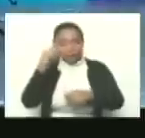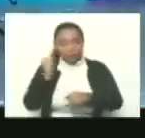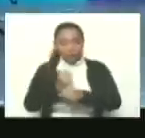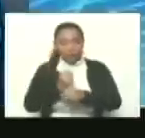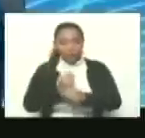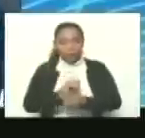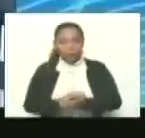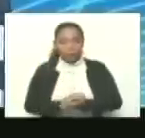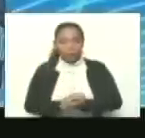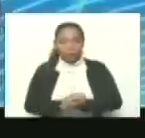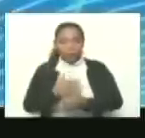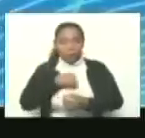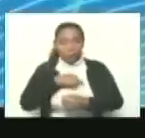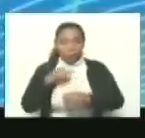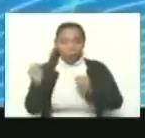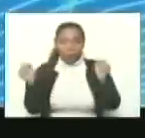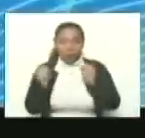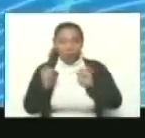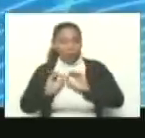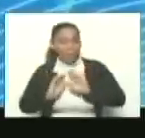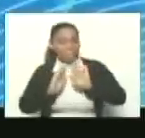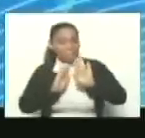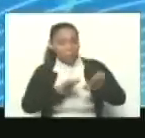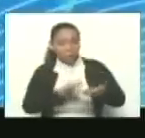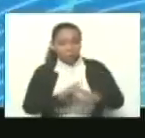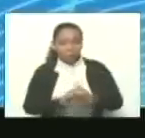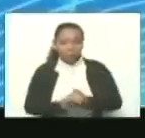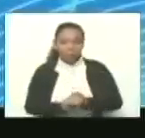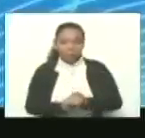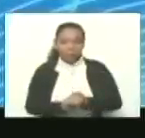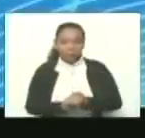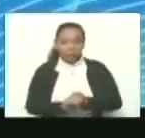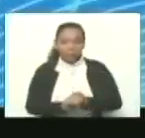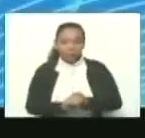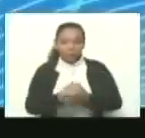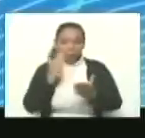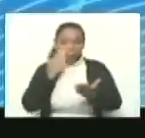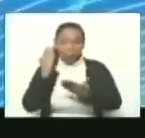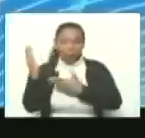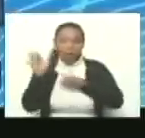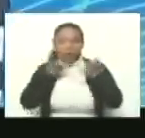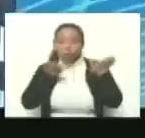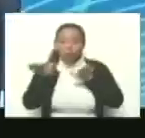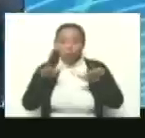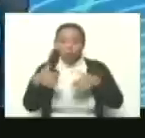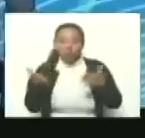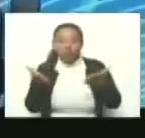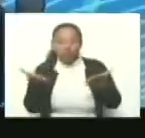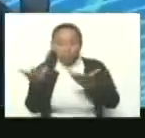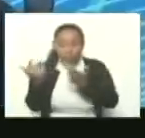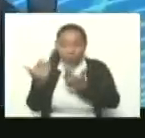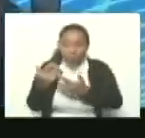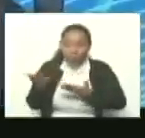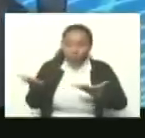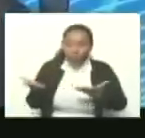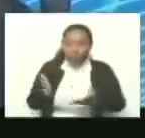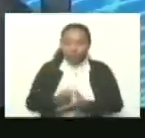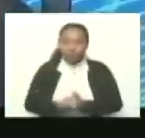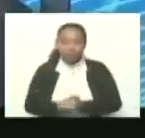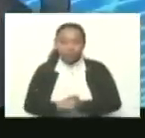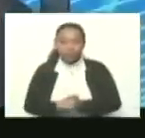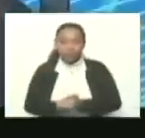con Mérida. Mérida. Presidente. Vamos a ver el turismo. ¿Cómo está el turismo? ¿Qué me cuentas, Mérida?